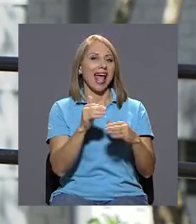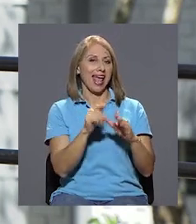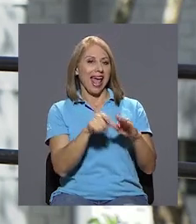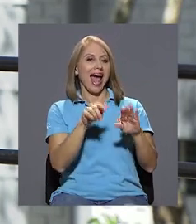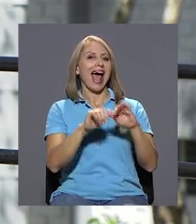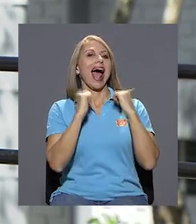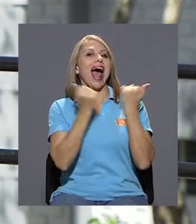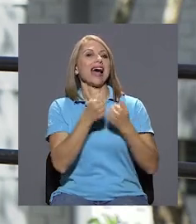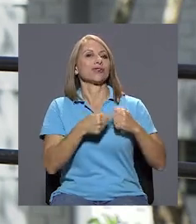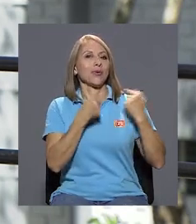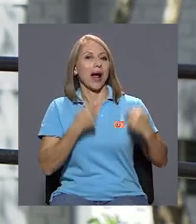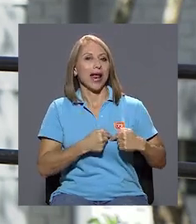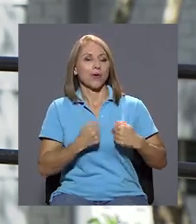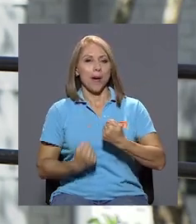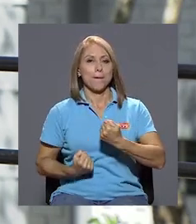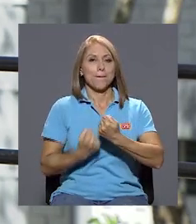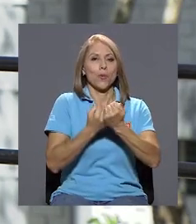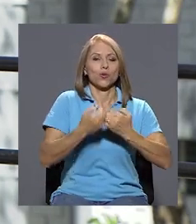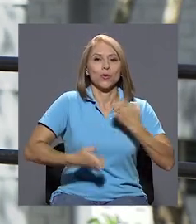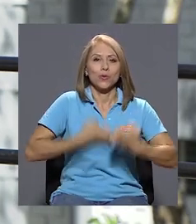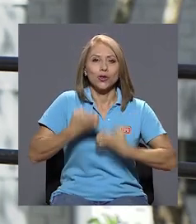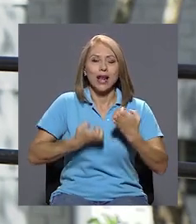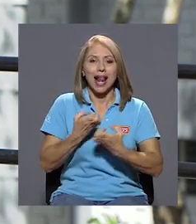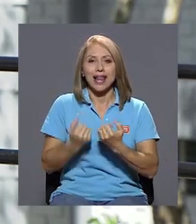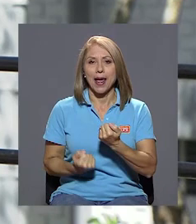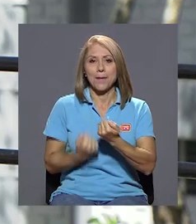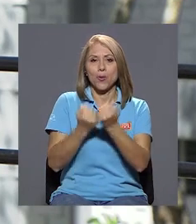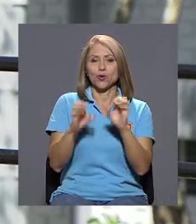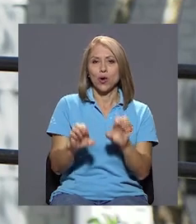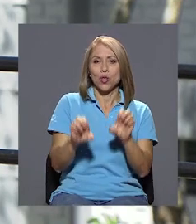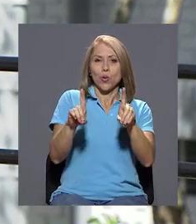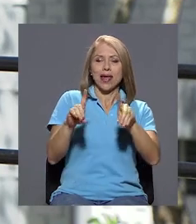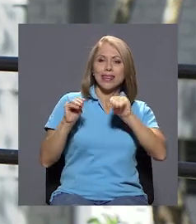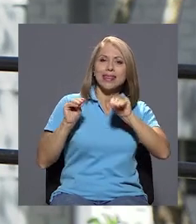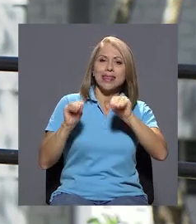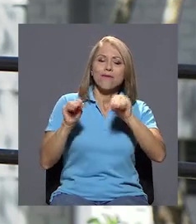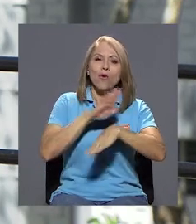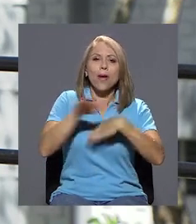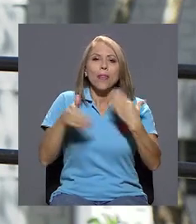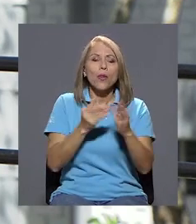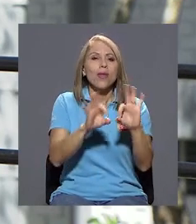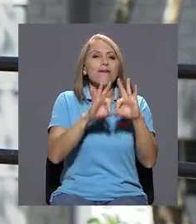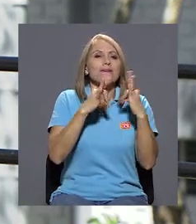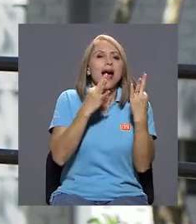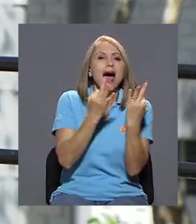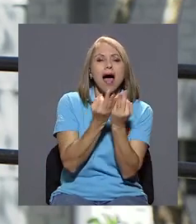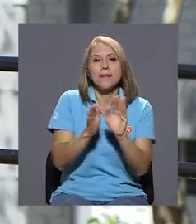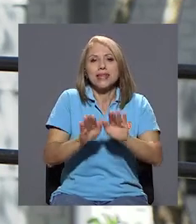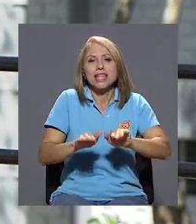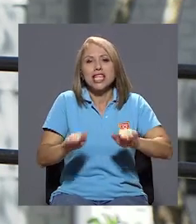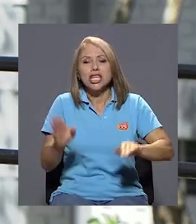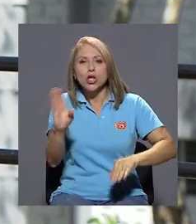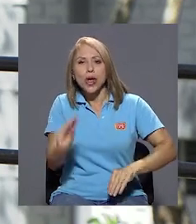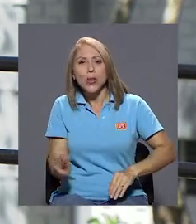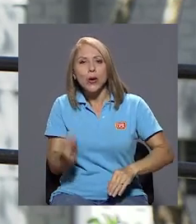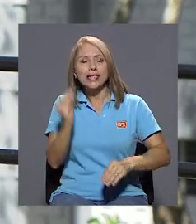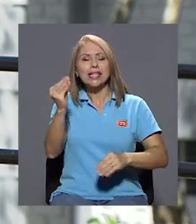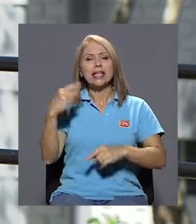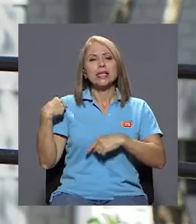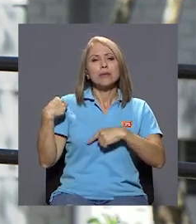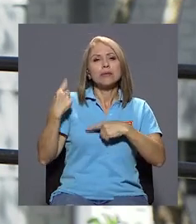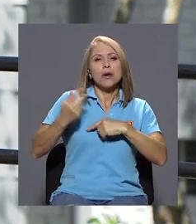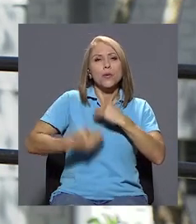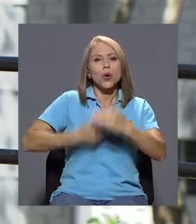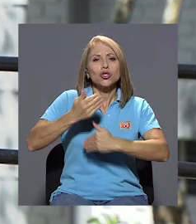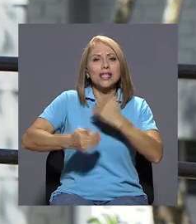apoyo emocional y educativo a todas esas familias, a los niños y adolescentes que pasan por todo este proceso